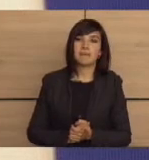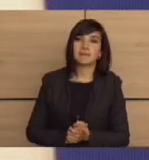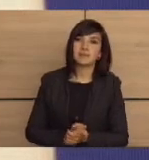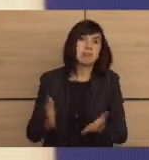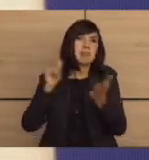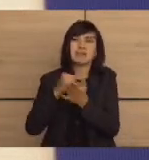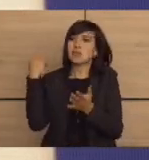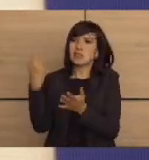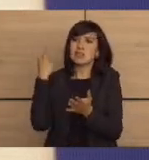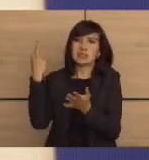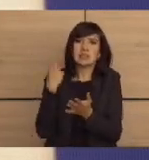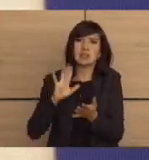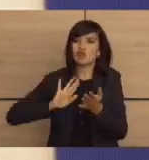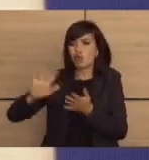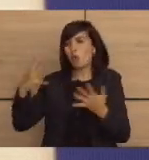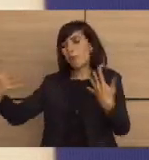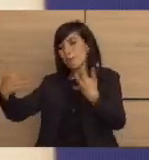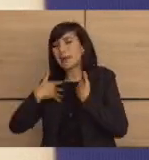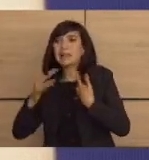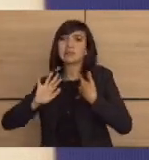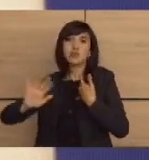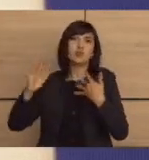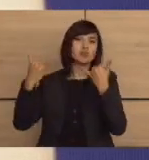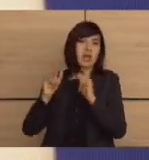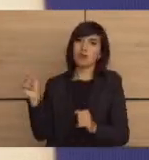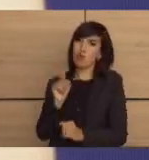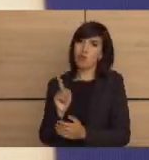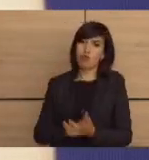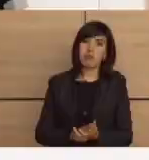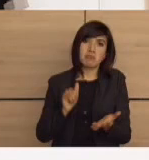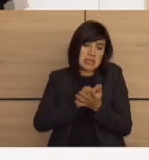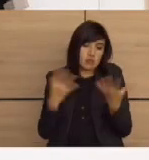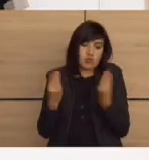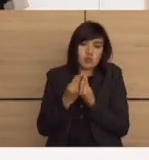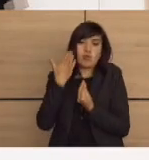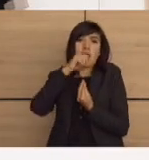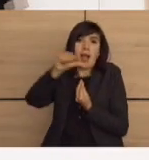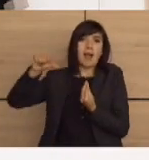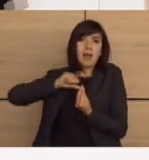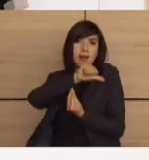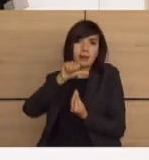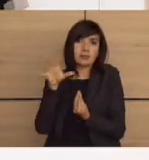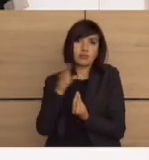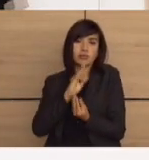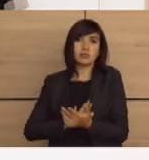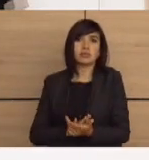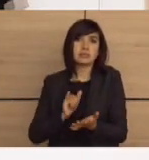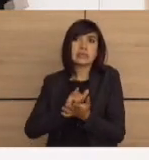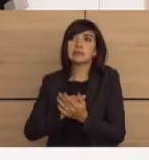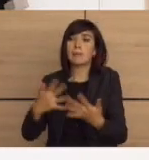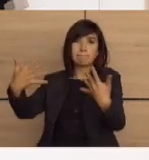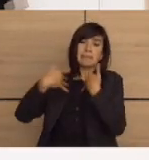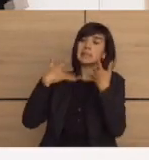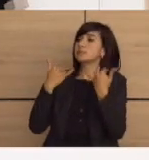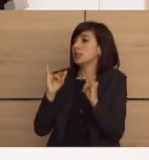sea nuestra identidad, ¿no? ¿Ya? Ni las mujeres podemos hacer eso tampoco, ¿no? Las mujeres eternas